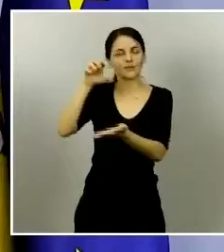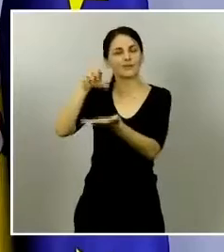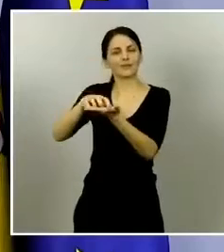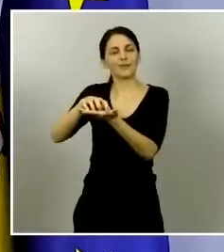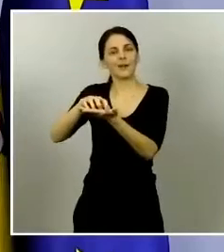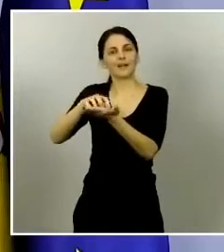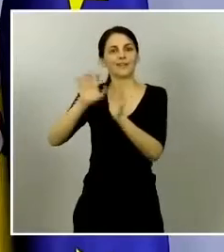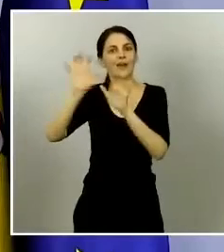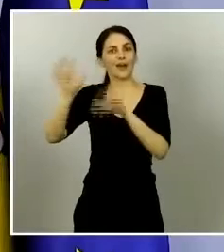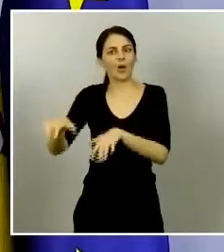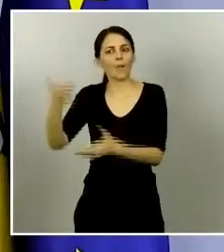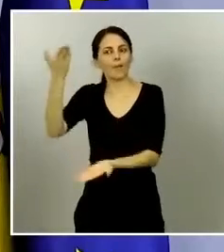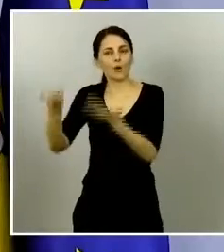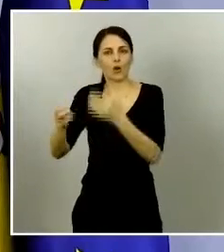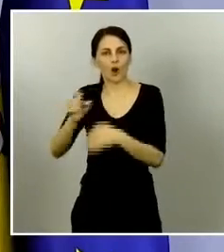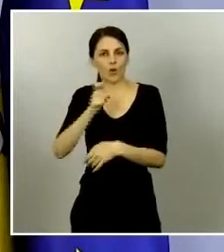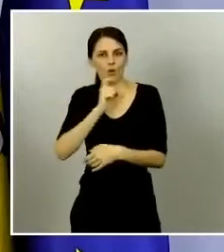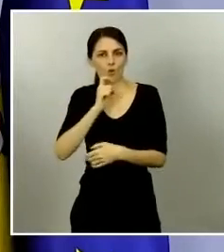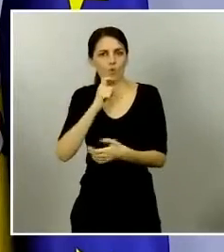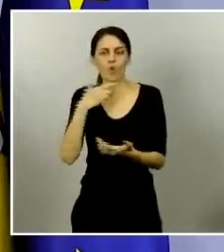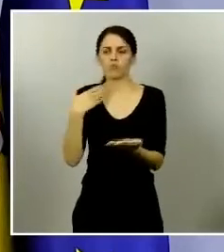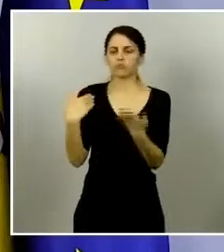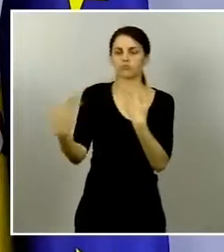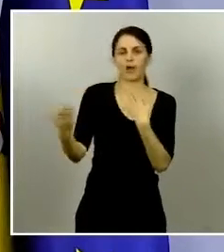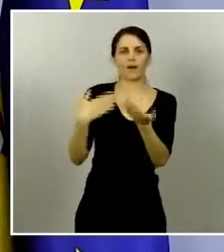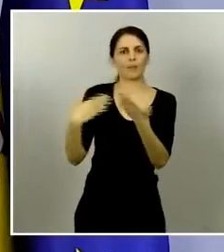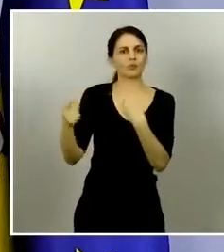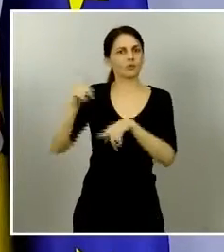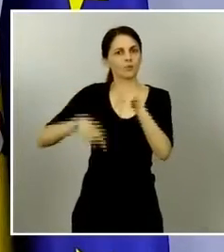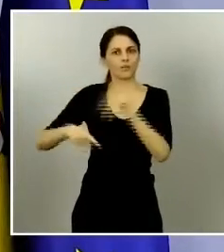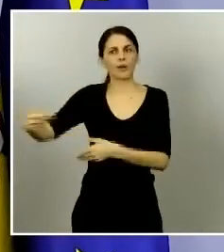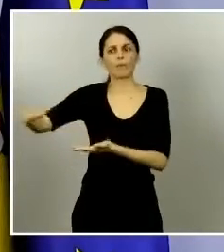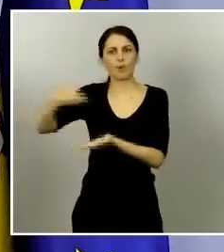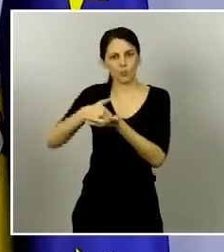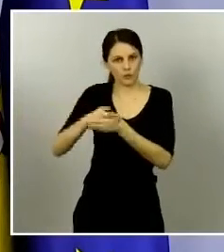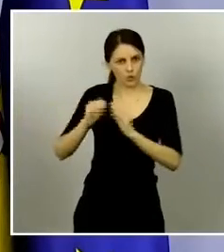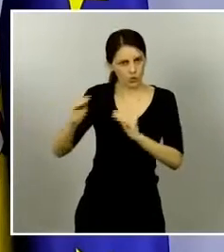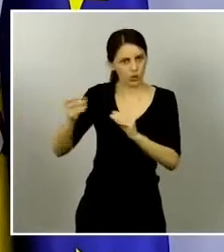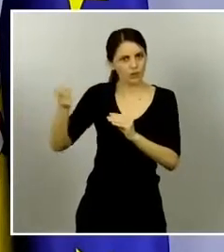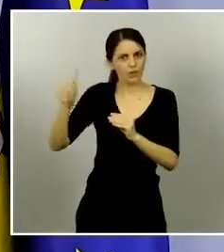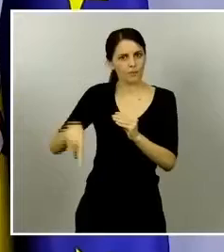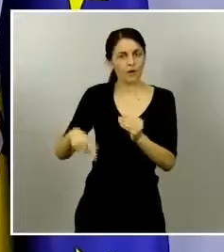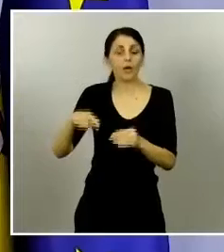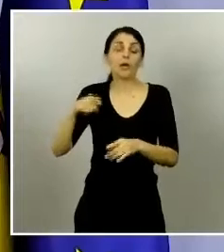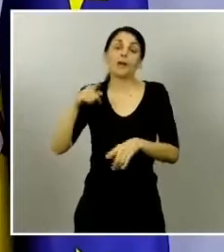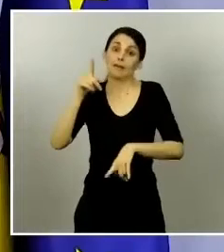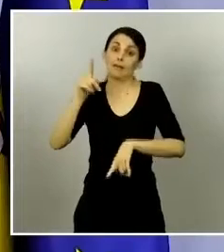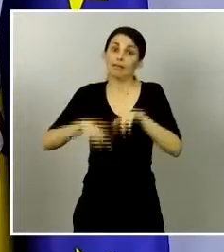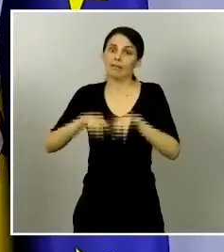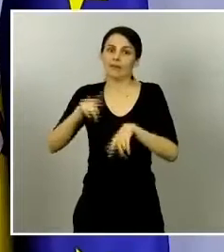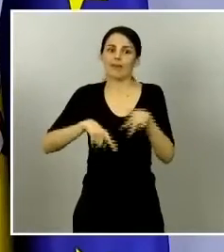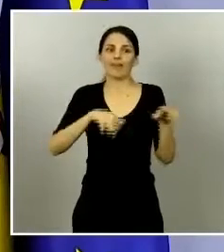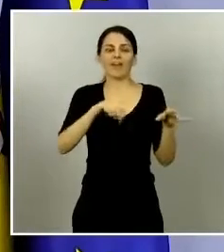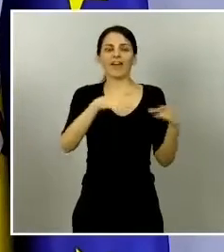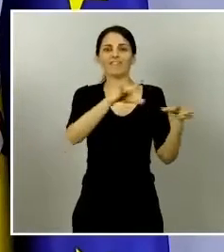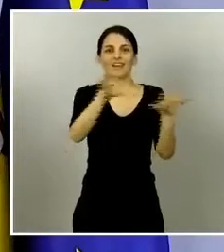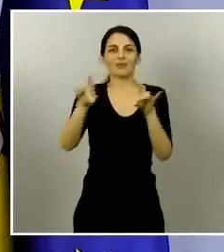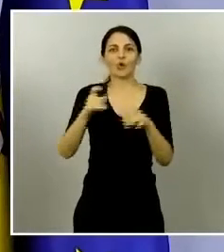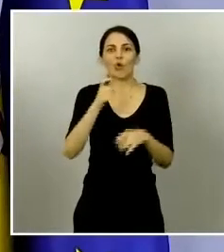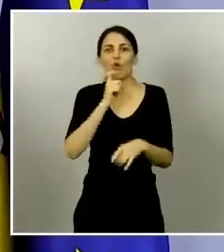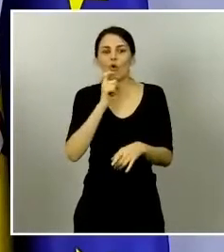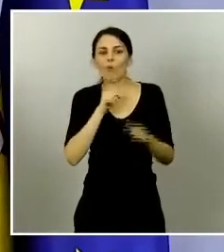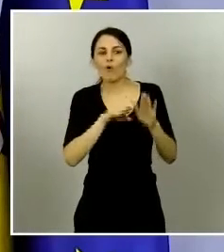con las autoridades sanitarias de Castilla y León las propuestas que nos pueden hacer, y las vamos a valorar en función de la realidad